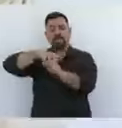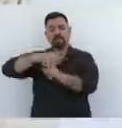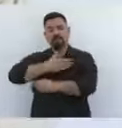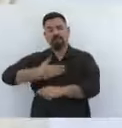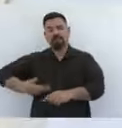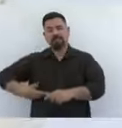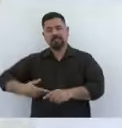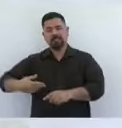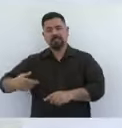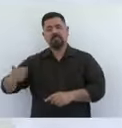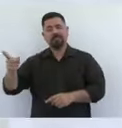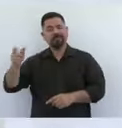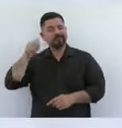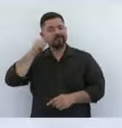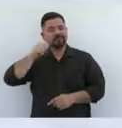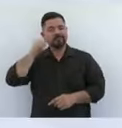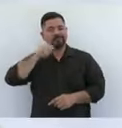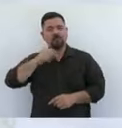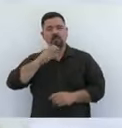Y falta,